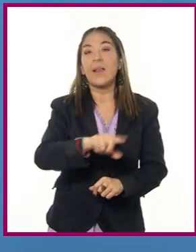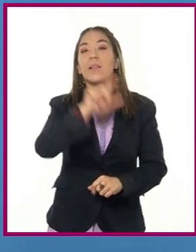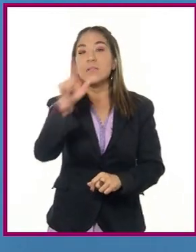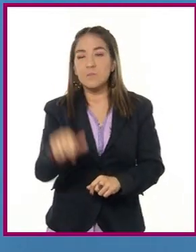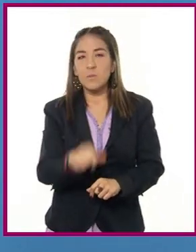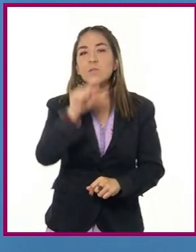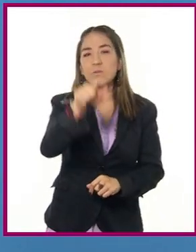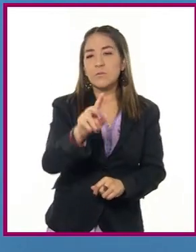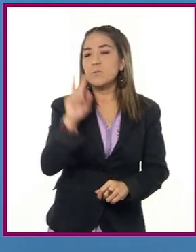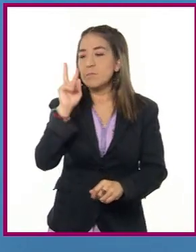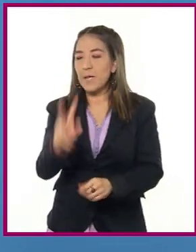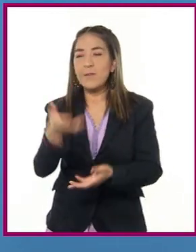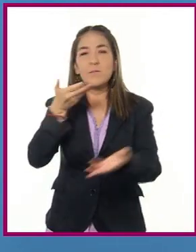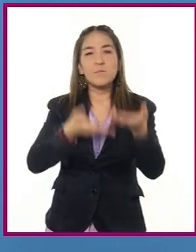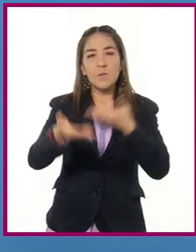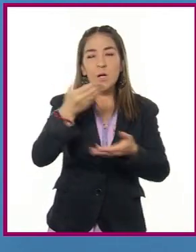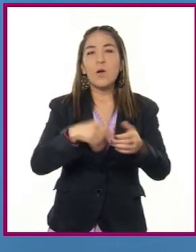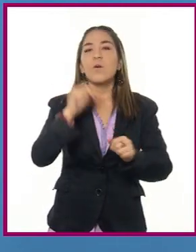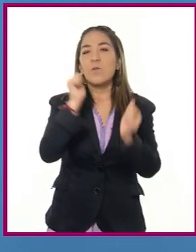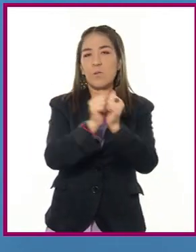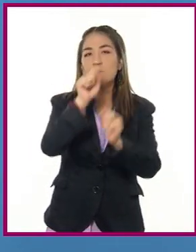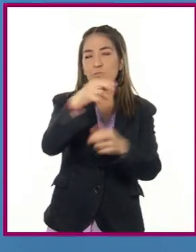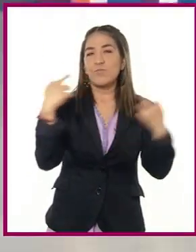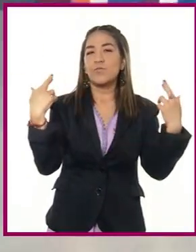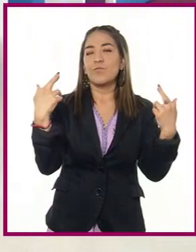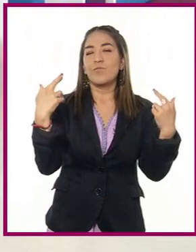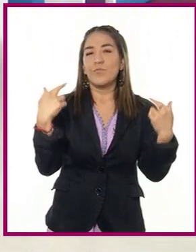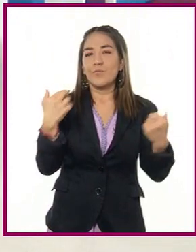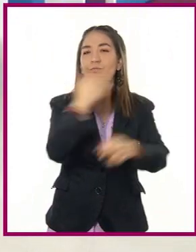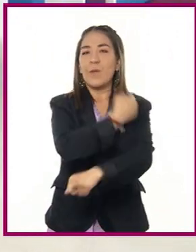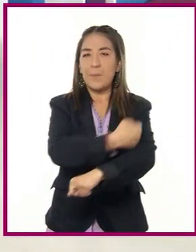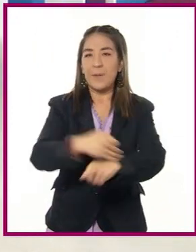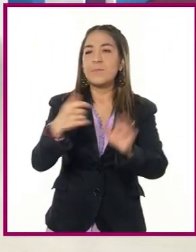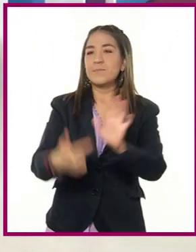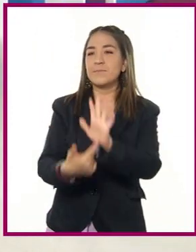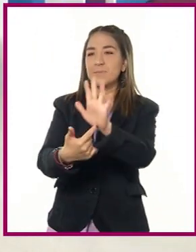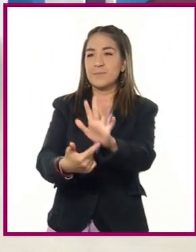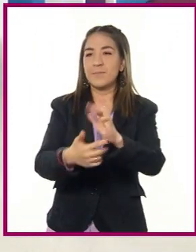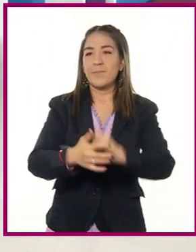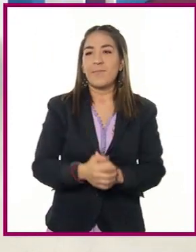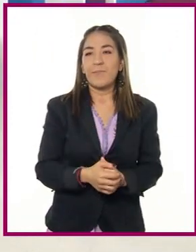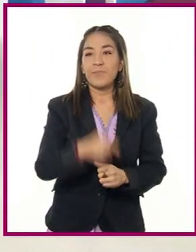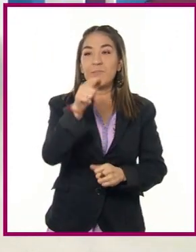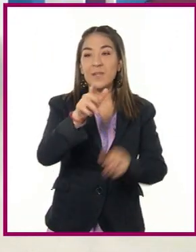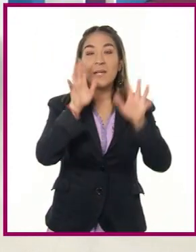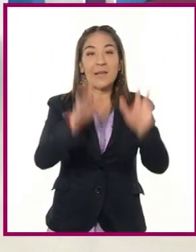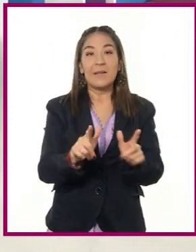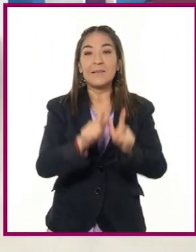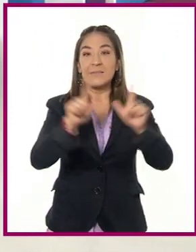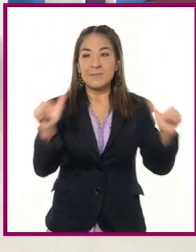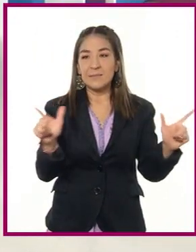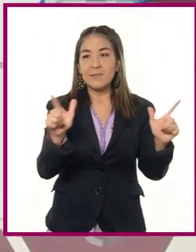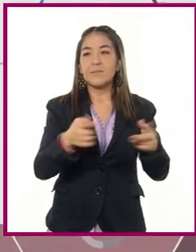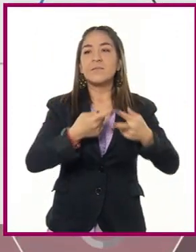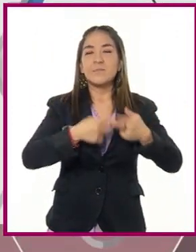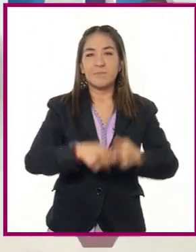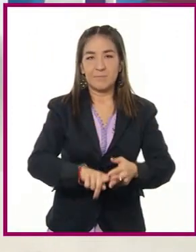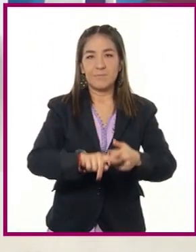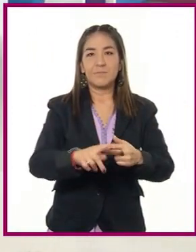posteriormente, puedan compartir sus avances con su familia. Si ya están listas y listos,